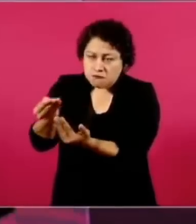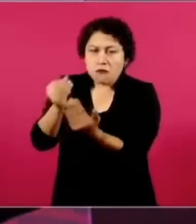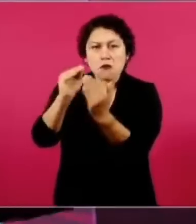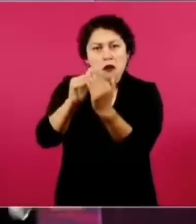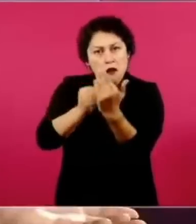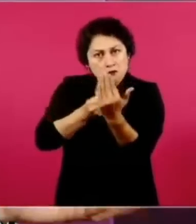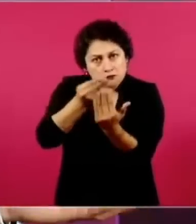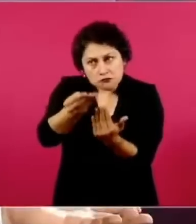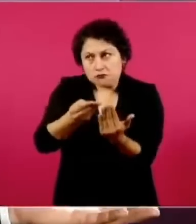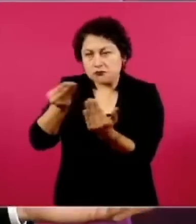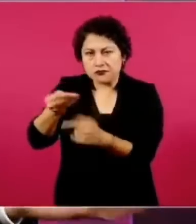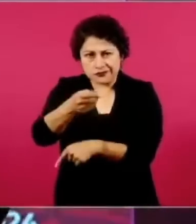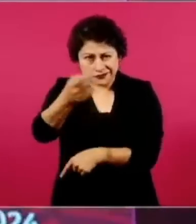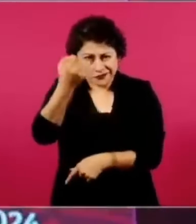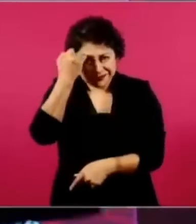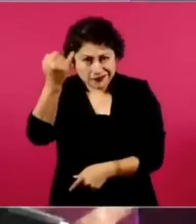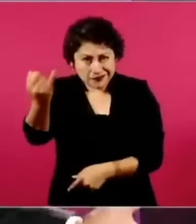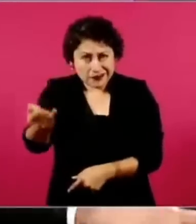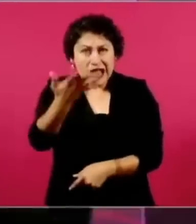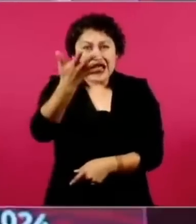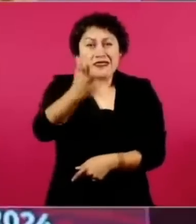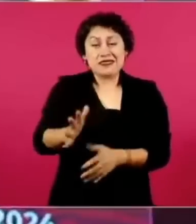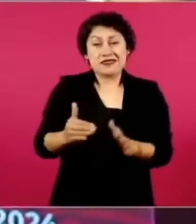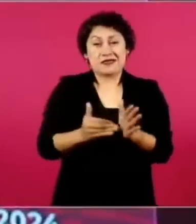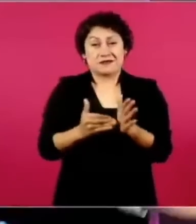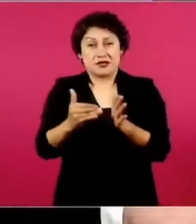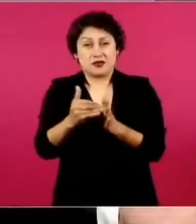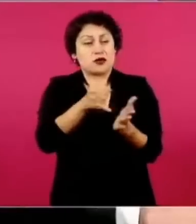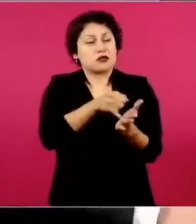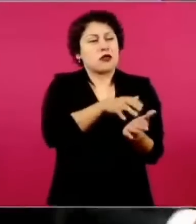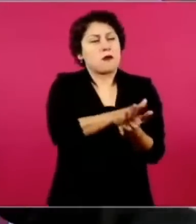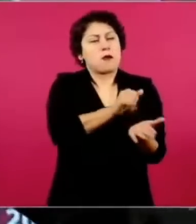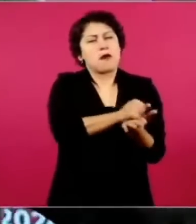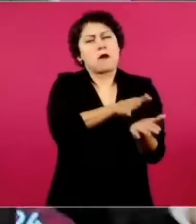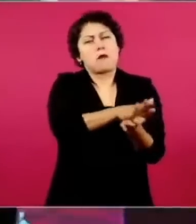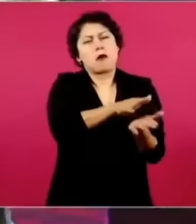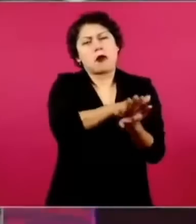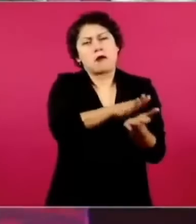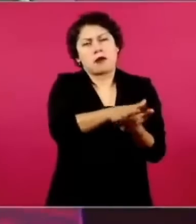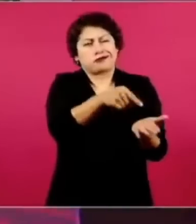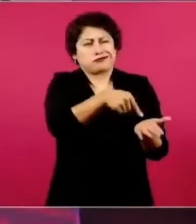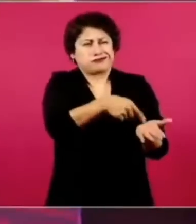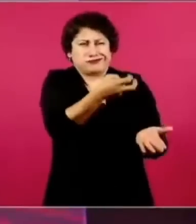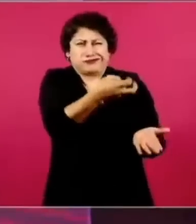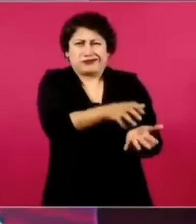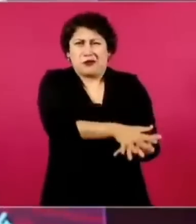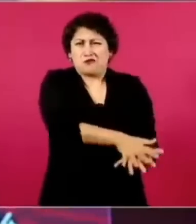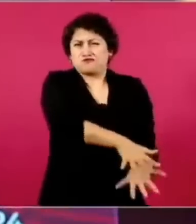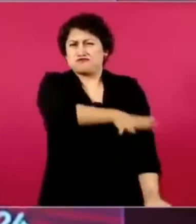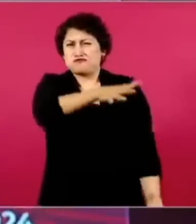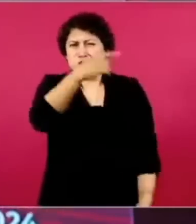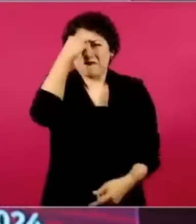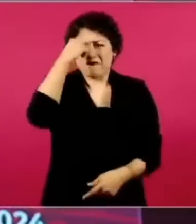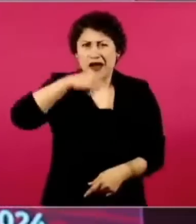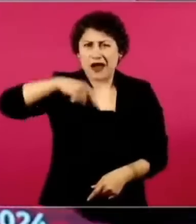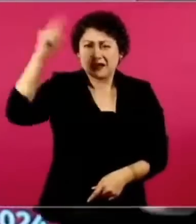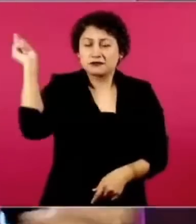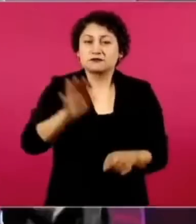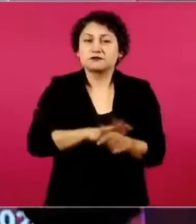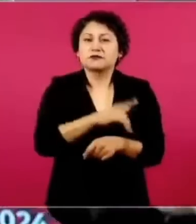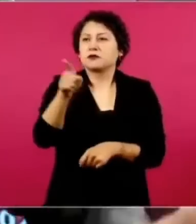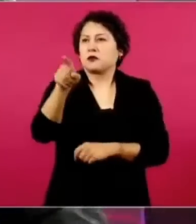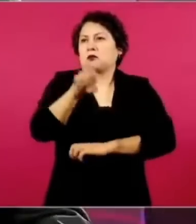elaborar 10 millones de ejemplares no es problema. Con dinero hay imprentas, ¿no?